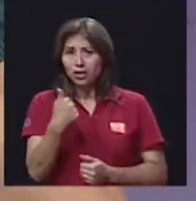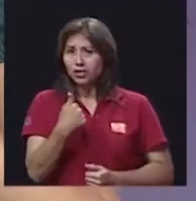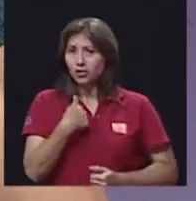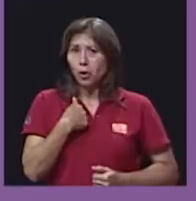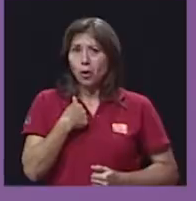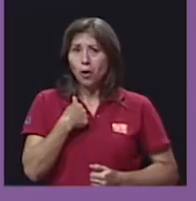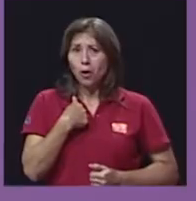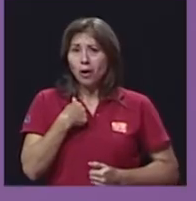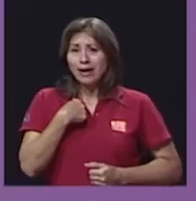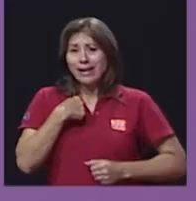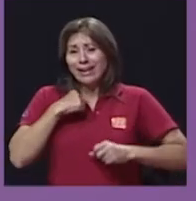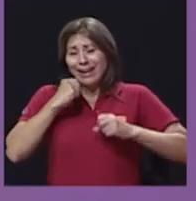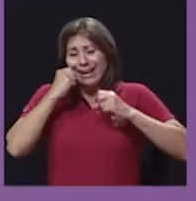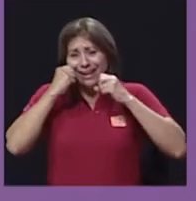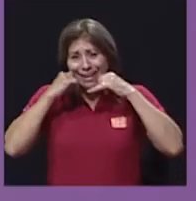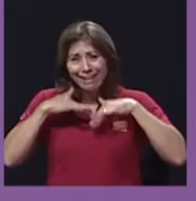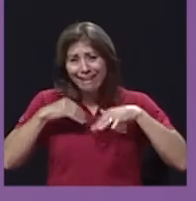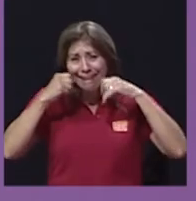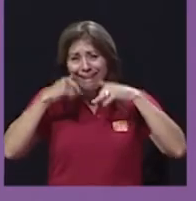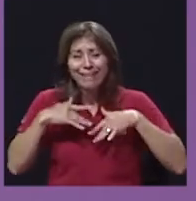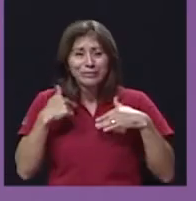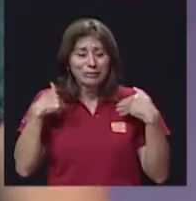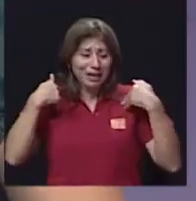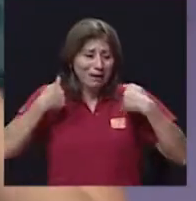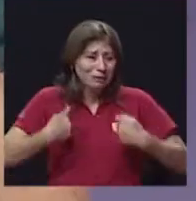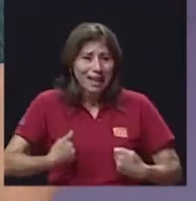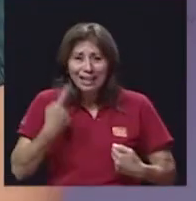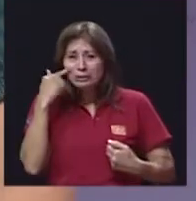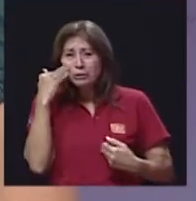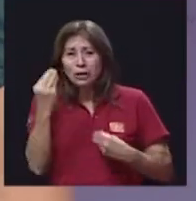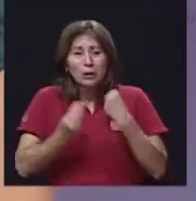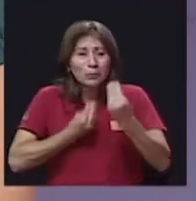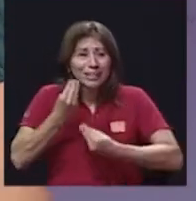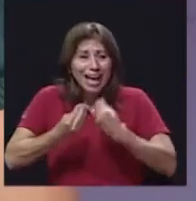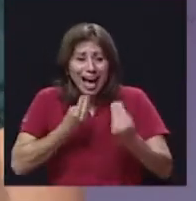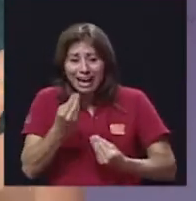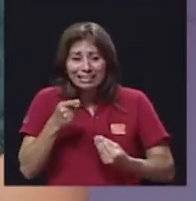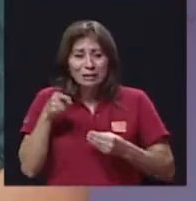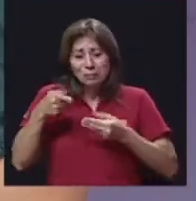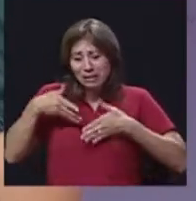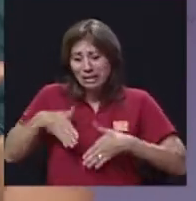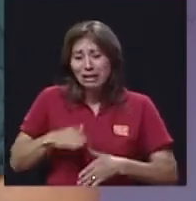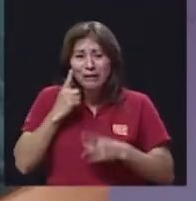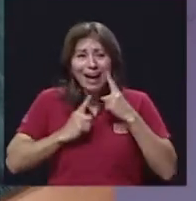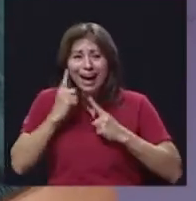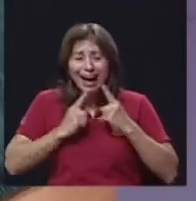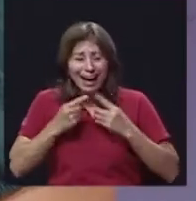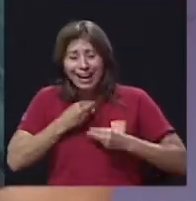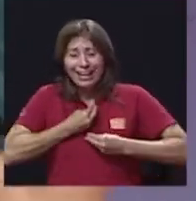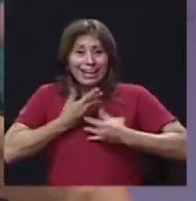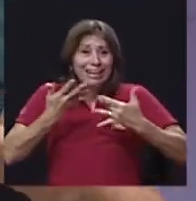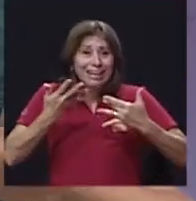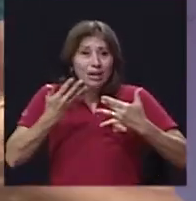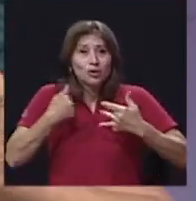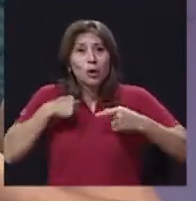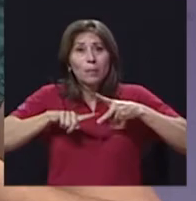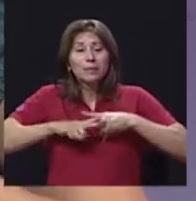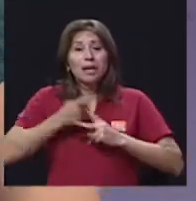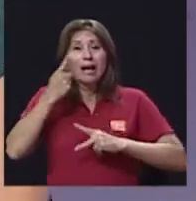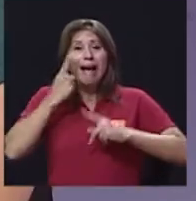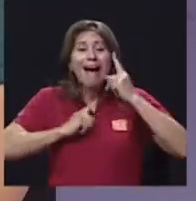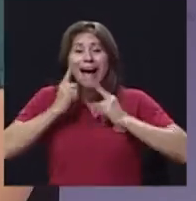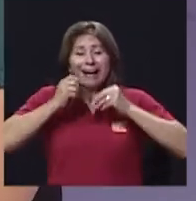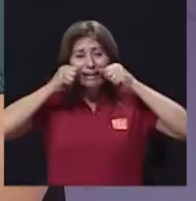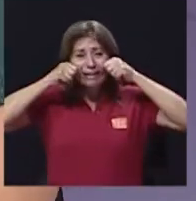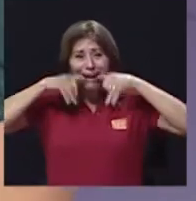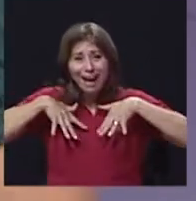empiezo a llorar pero el tutorial agotada yo no sé cómo se hace eso tengo miedo cuando se puede llorar yo no sé killer y donde yo me descargué empezaron todas